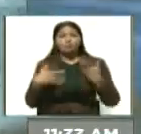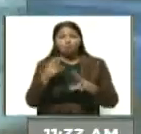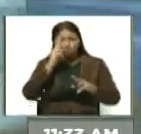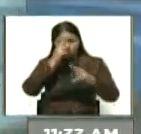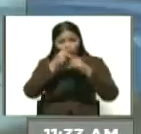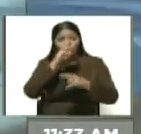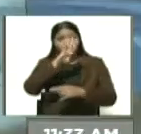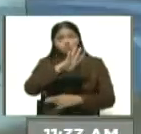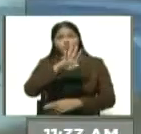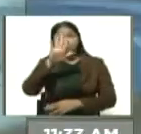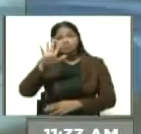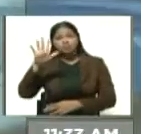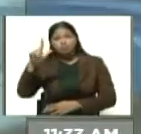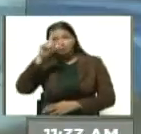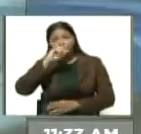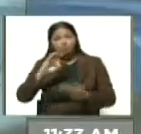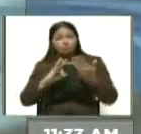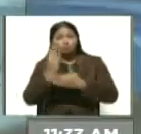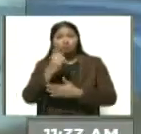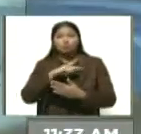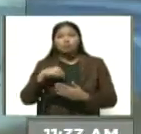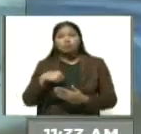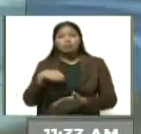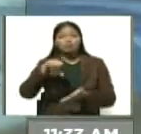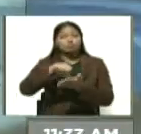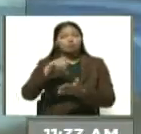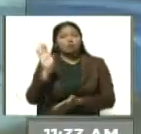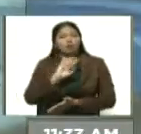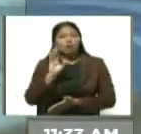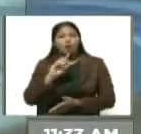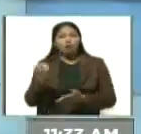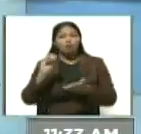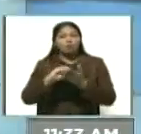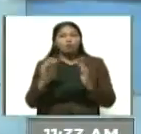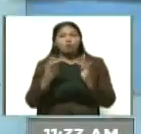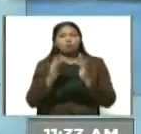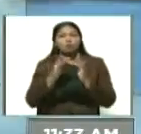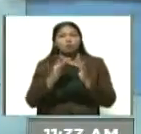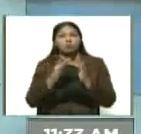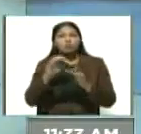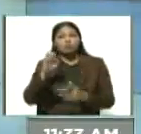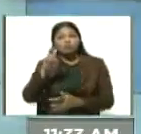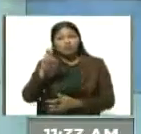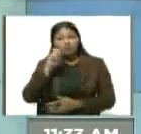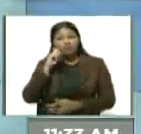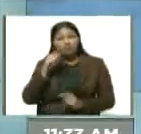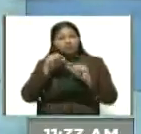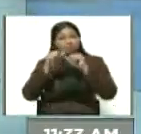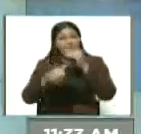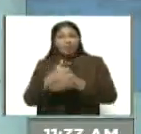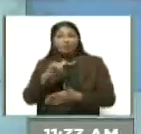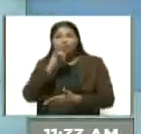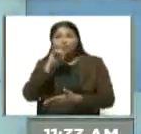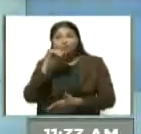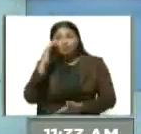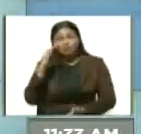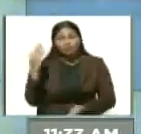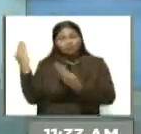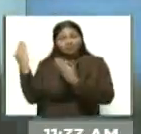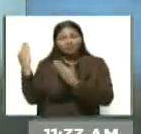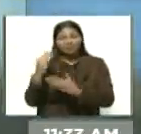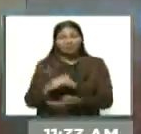los 455 años de la fundación de nuestra ciudad de Caracas. Vámonos nuevamente con nuestra compañera Evelyn Guarenas, que ya nos tiene información al respecto. Evelyn, nuevamente